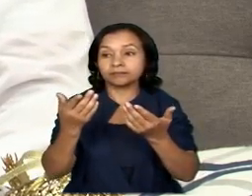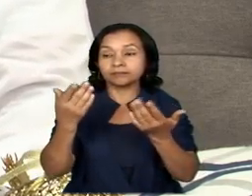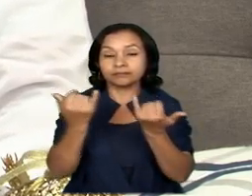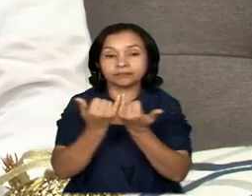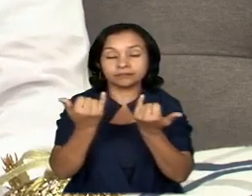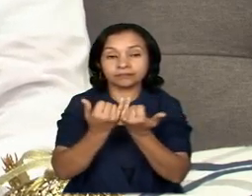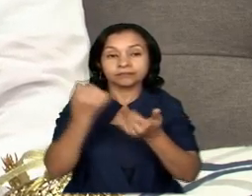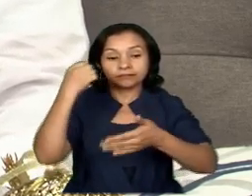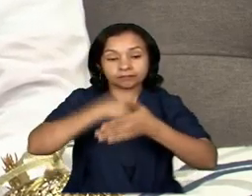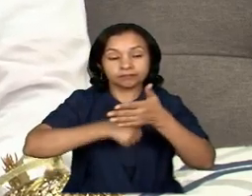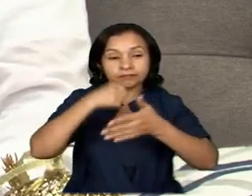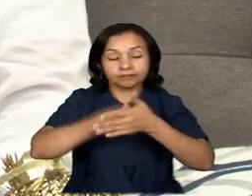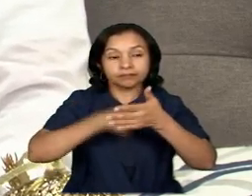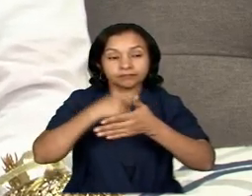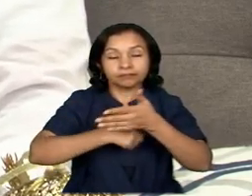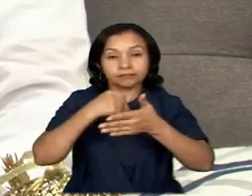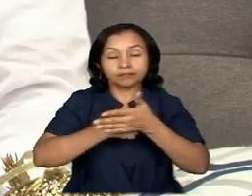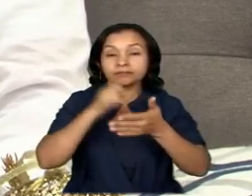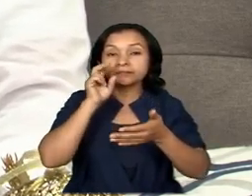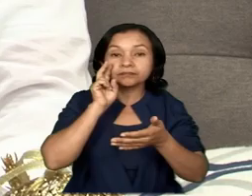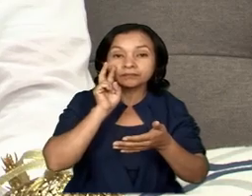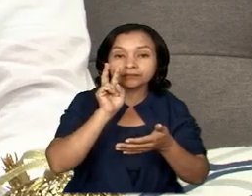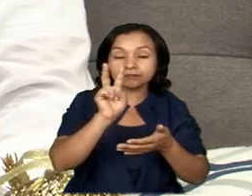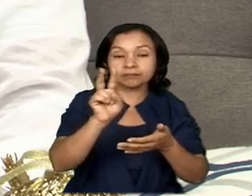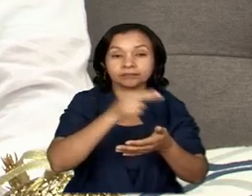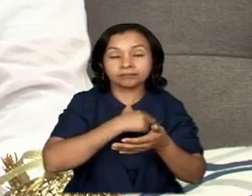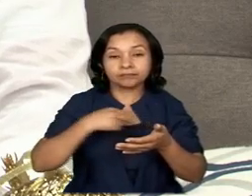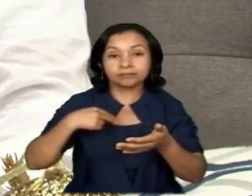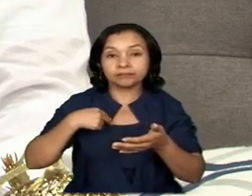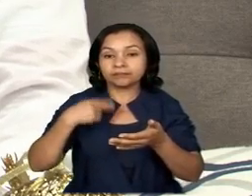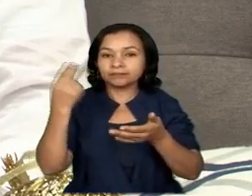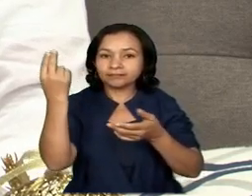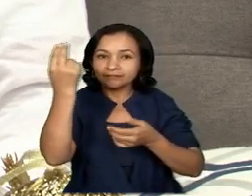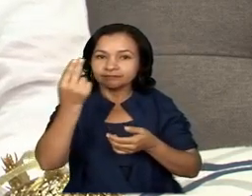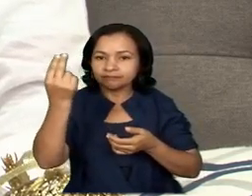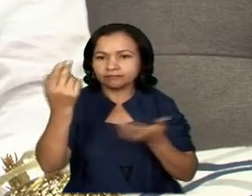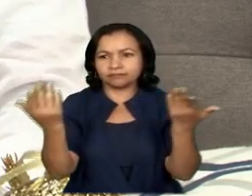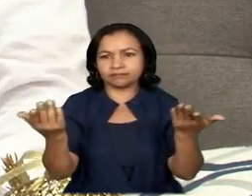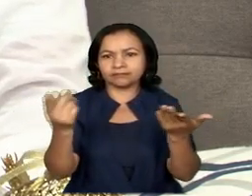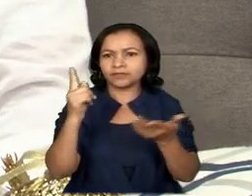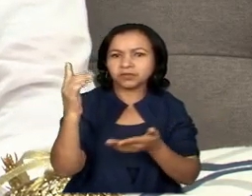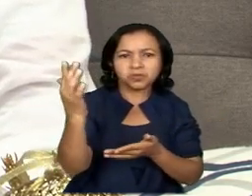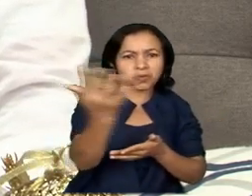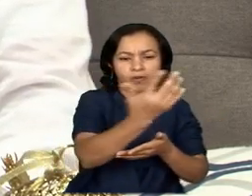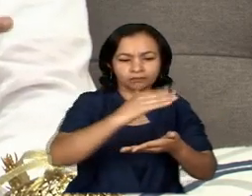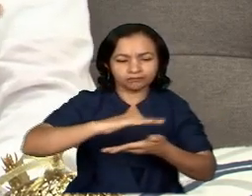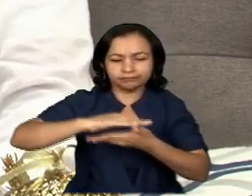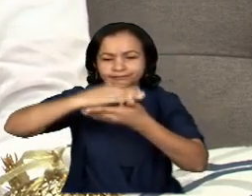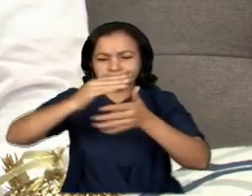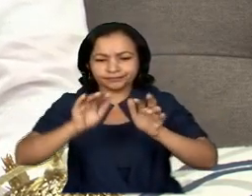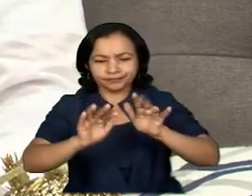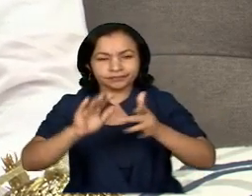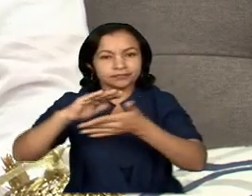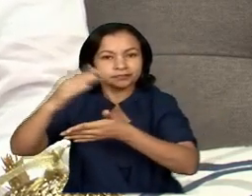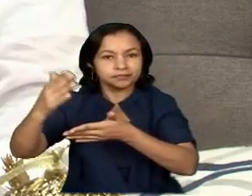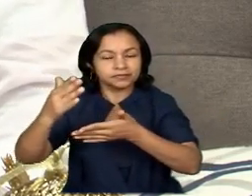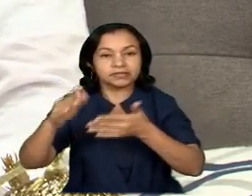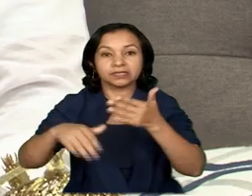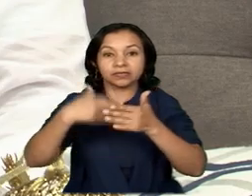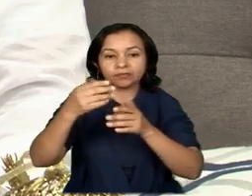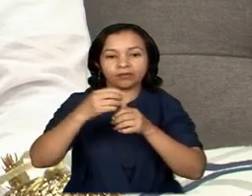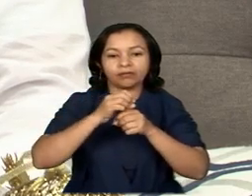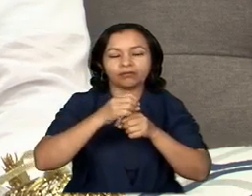enorme, ¿verdad? Porque las tecnologías hemos visto que también en el mundo se comienzan a utilizar con fines no educativos, o sea, para